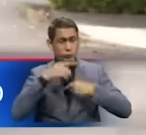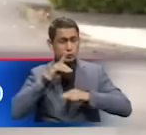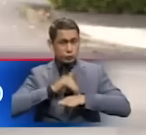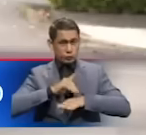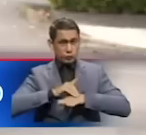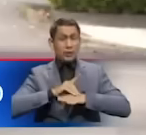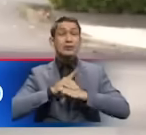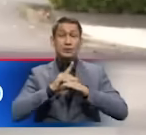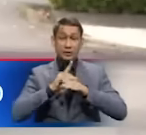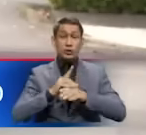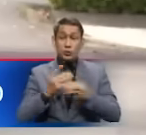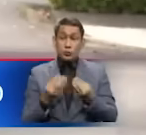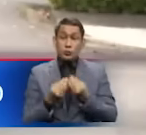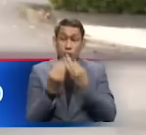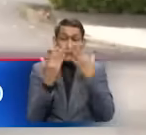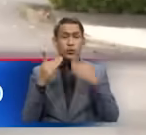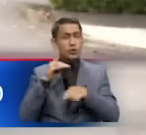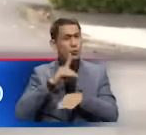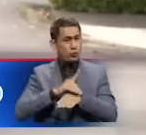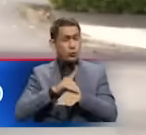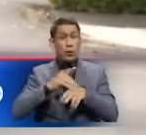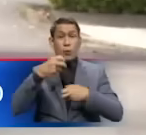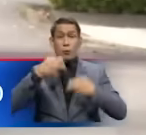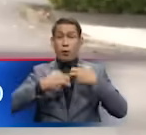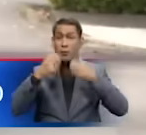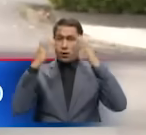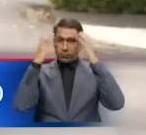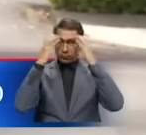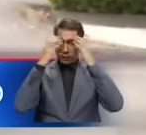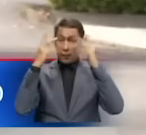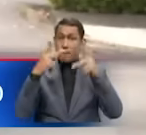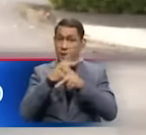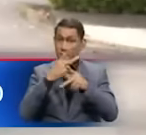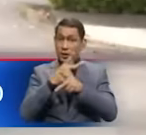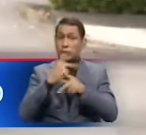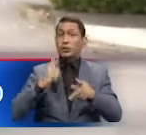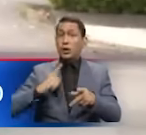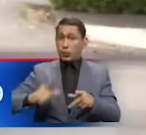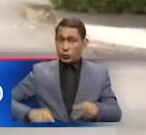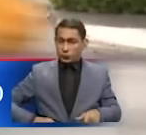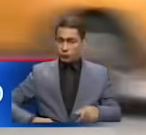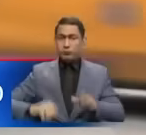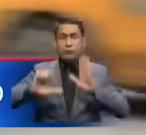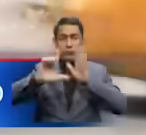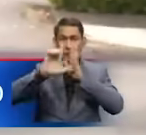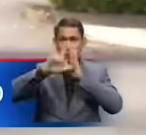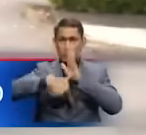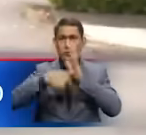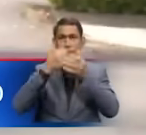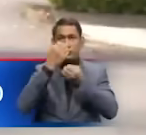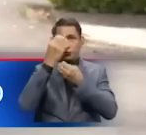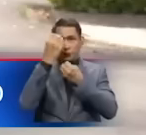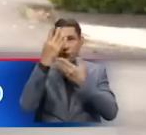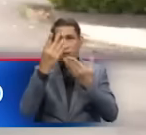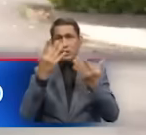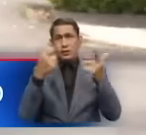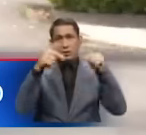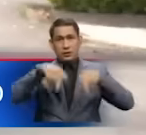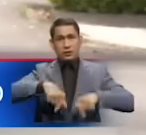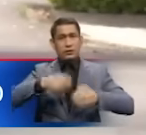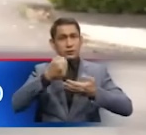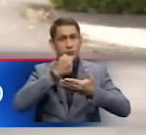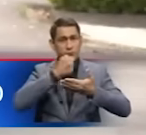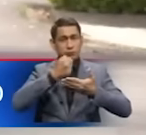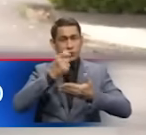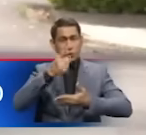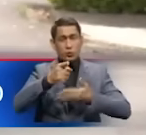en el ámbito de la salud mental. Esto y más lo vamos a desarrollar más adelante en un reportaje que hemos preparado para ustedes, así que sigan en